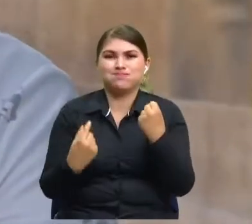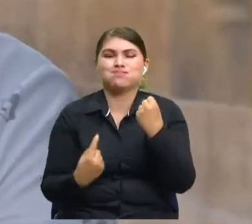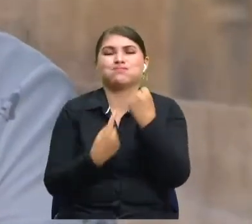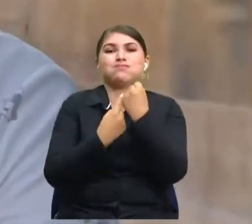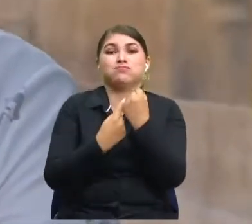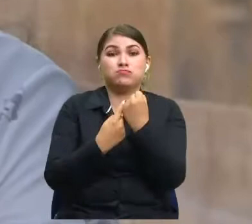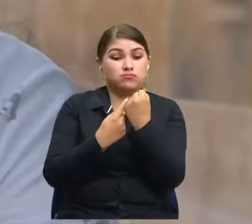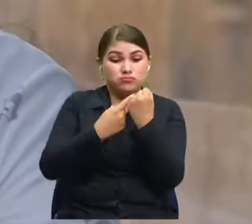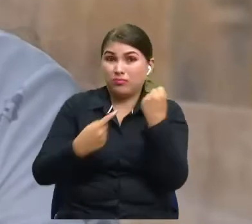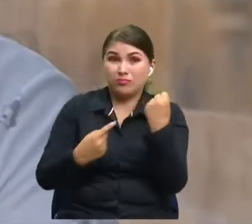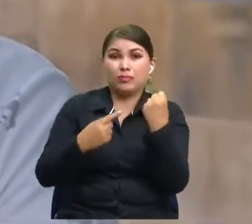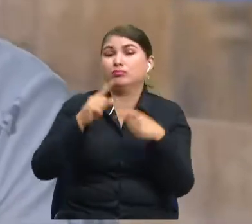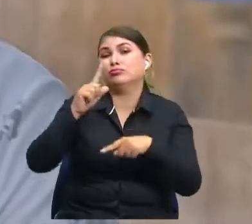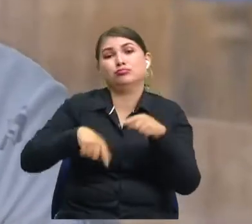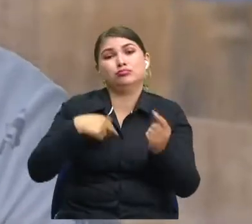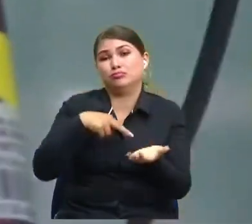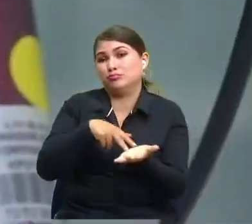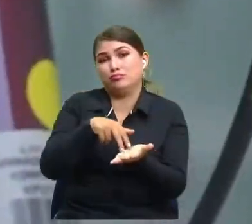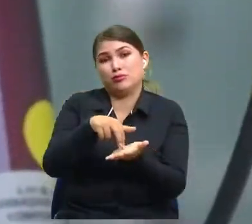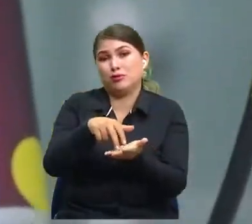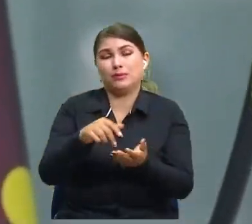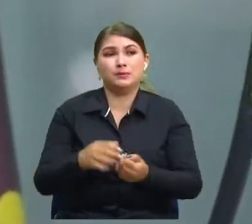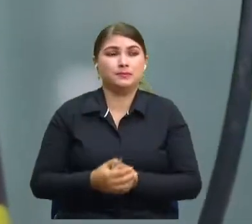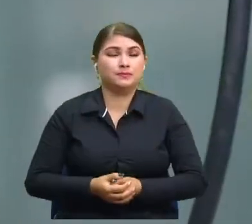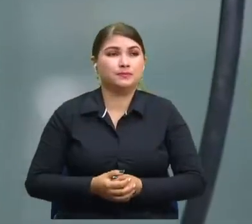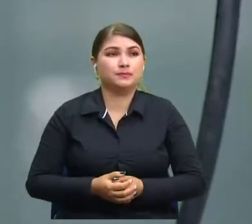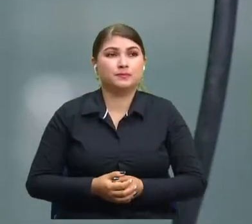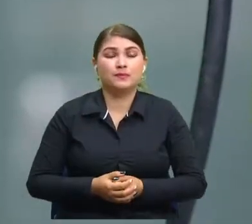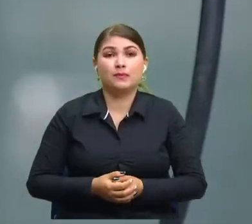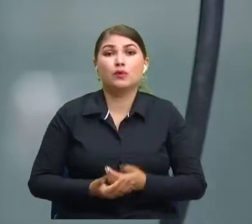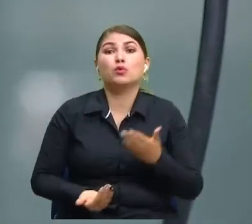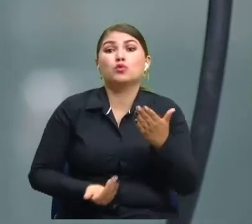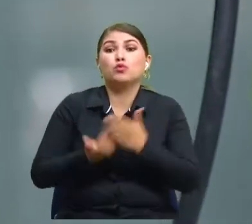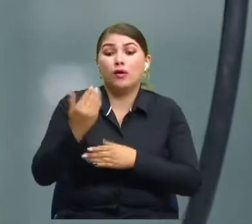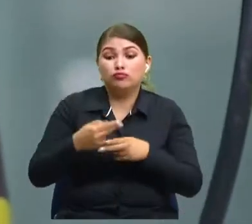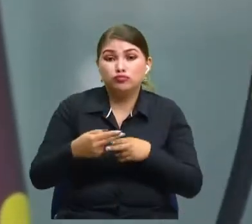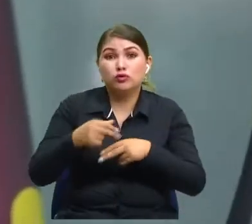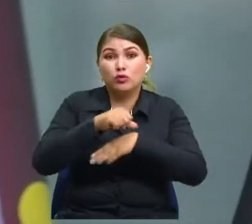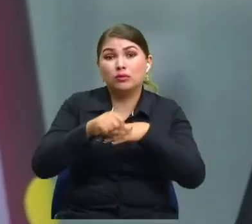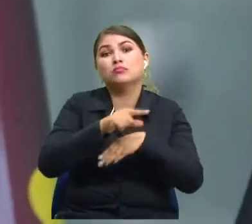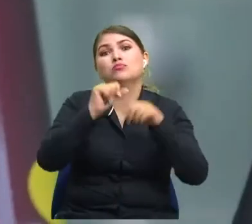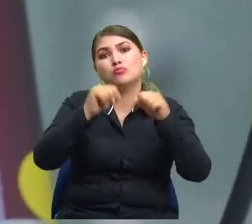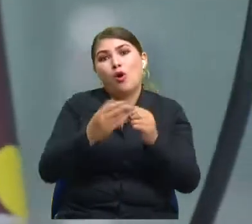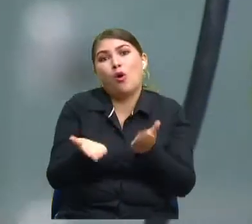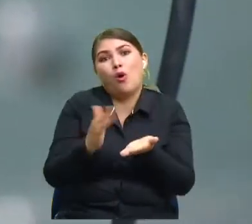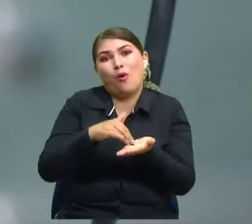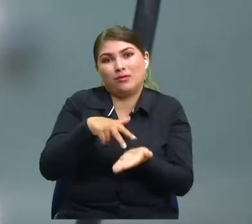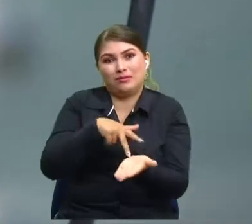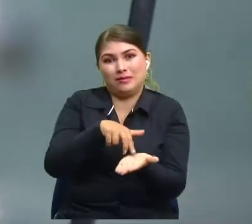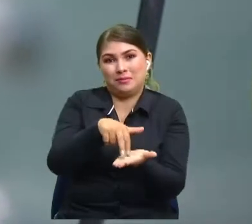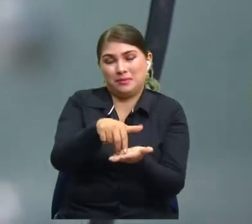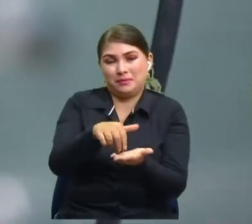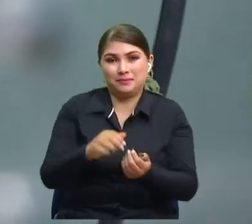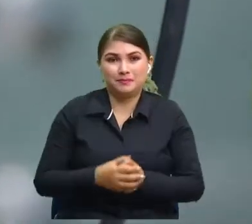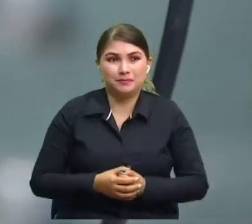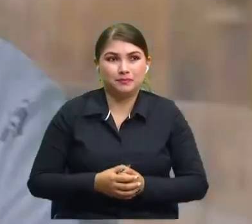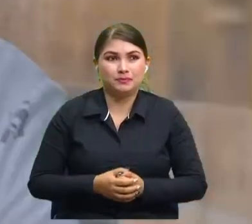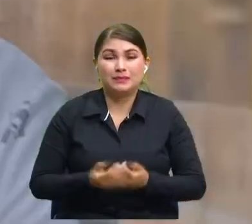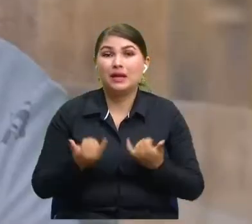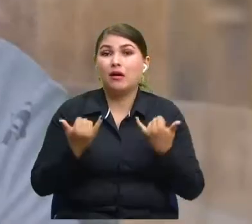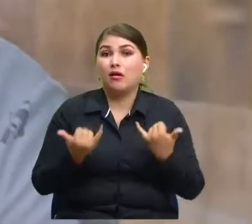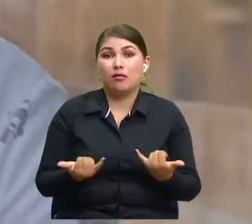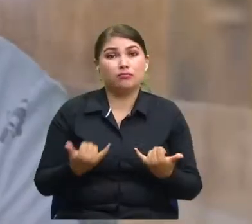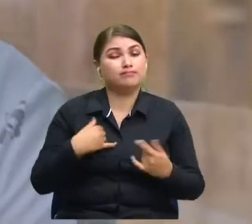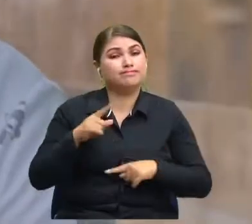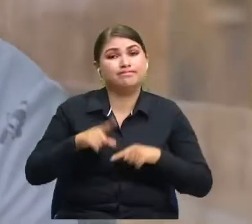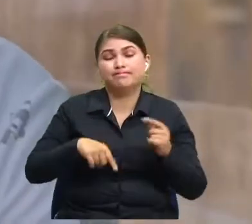para que el hueso se sostenga, porque si no, no podría caminar sin ellos. Con una nueva cirugía, la menor puede volver a caminar. Actualmente no